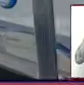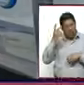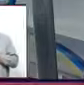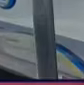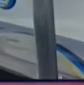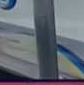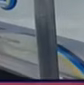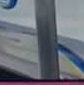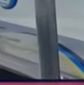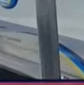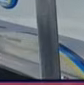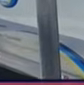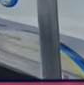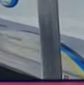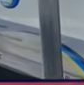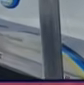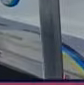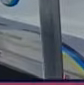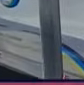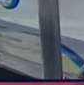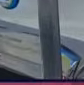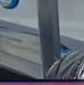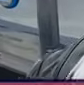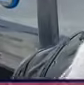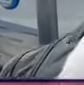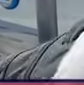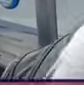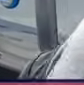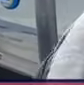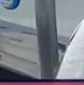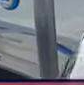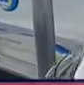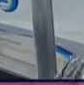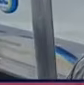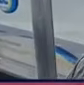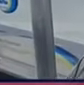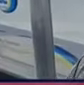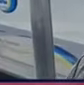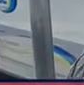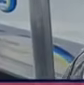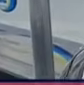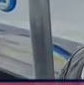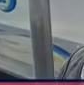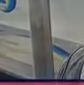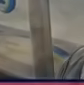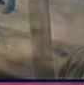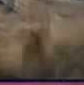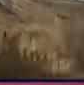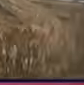hacen, uno no sabe cómo, pues, nosotros, la gente, no es lo que sufrimos, ¿no?